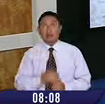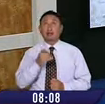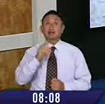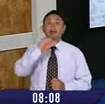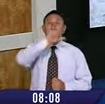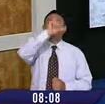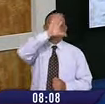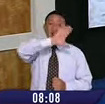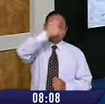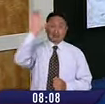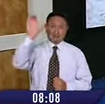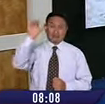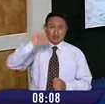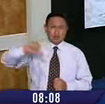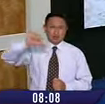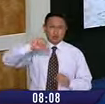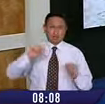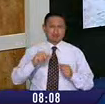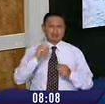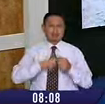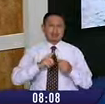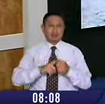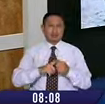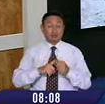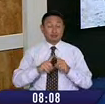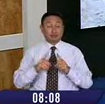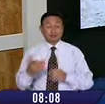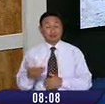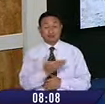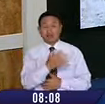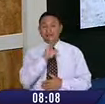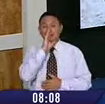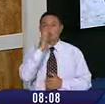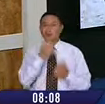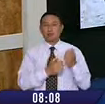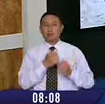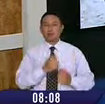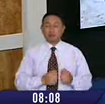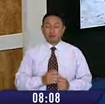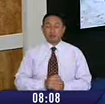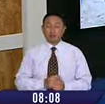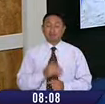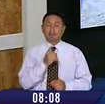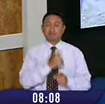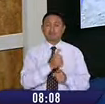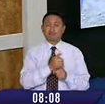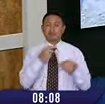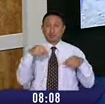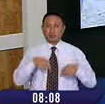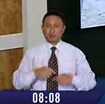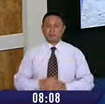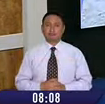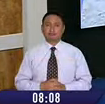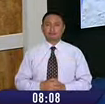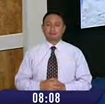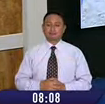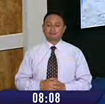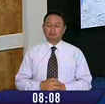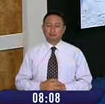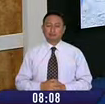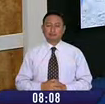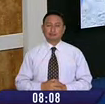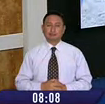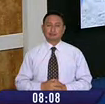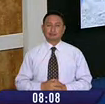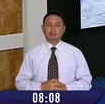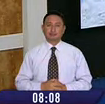azul. Qué maravilla nuestro Quito, pero con los problemas que necesitamos solucionar. Para eso estamos. Adelante, por favor.